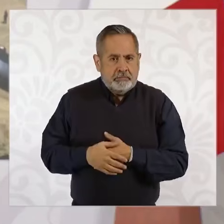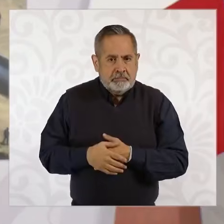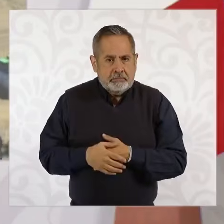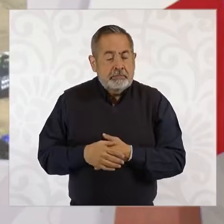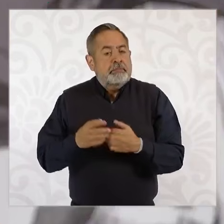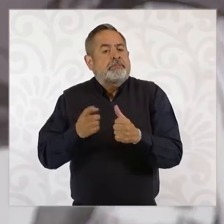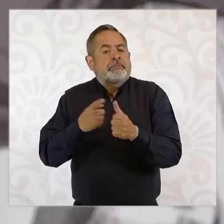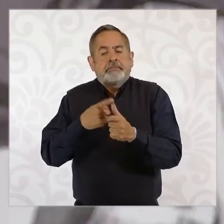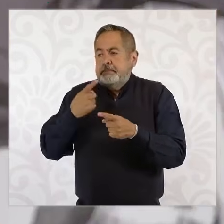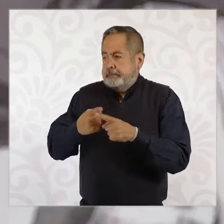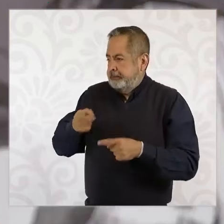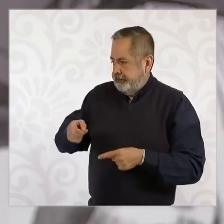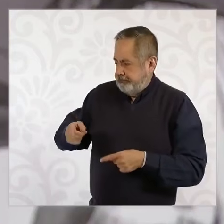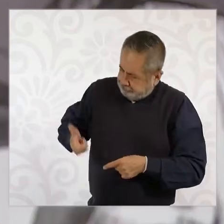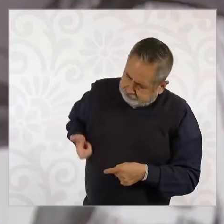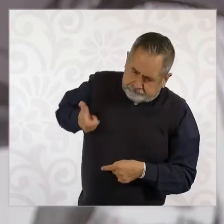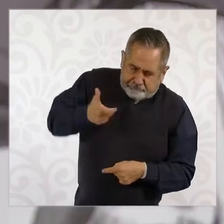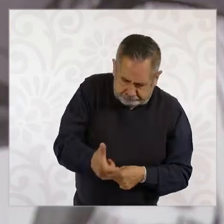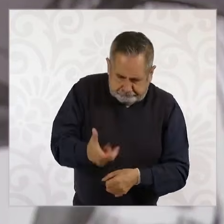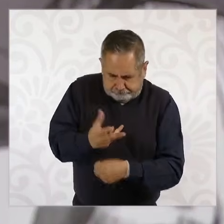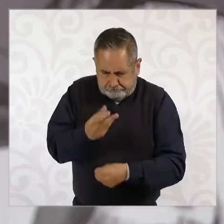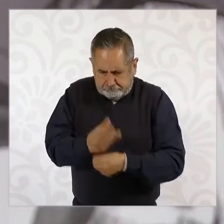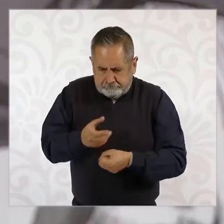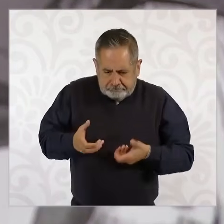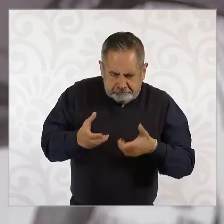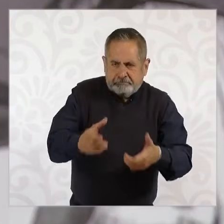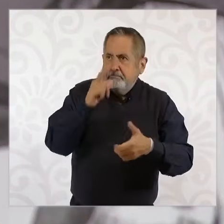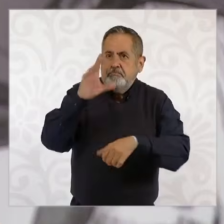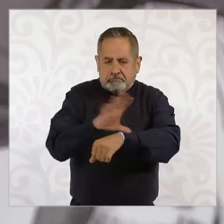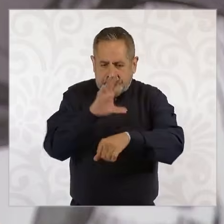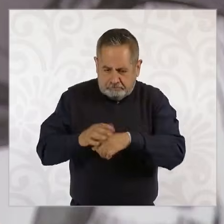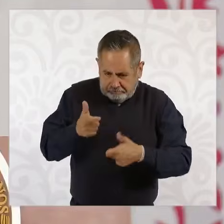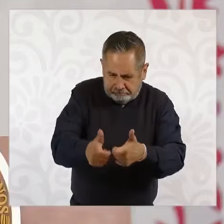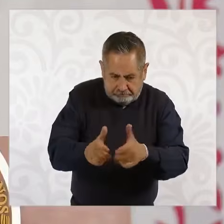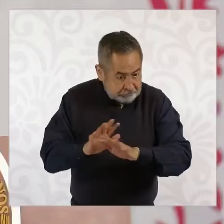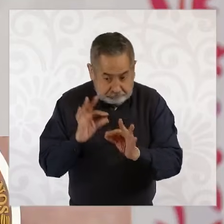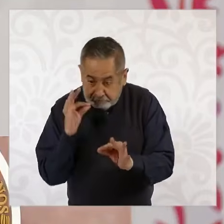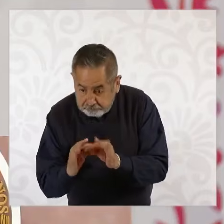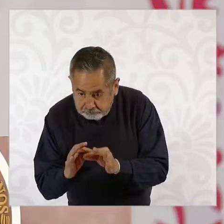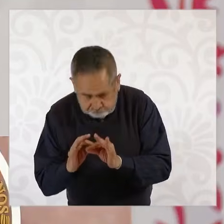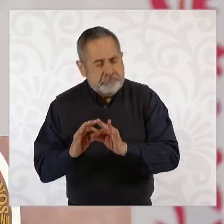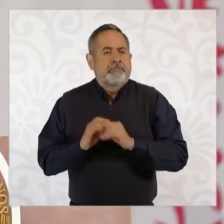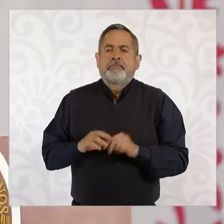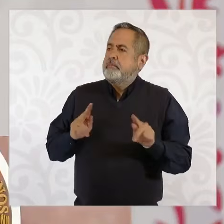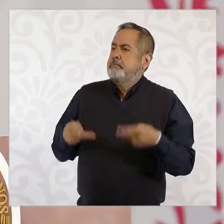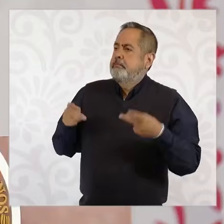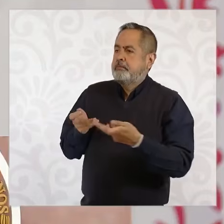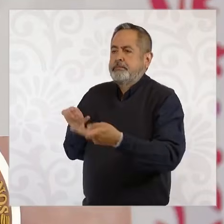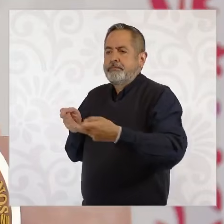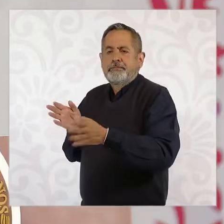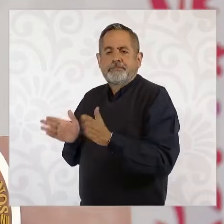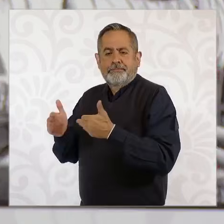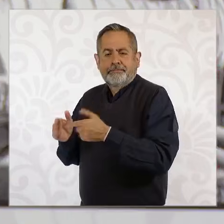financia el desarrollo del polo, sus calles, su electricidad, repito, etcétera, y después con la venta de los predios se le paga y el